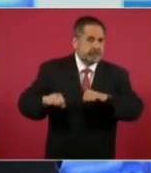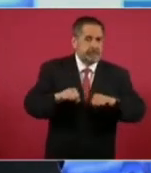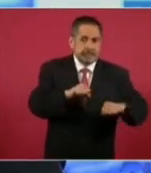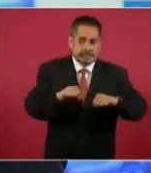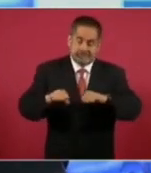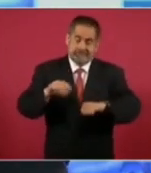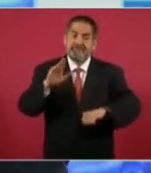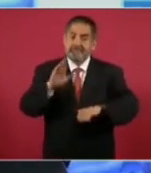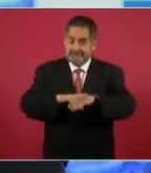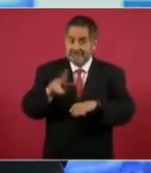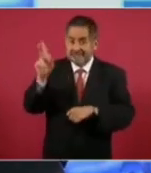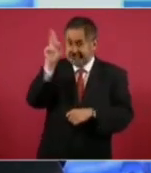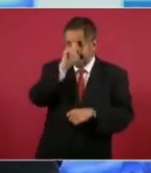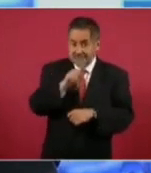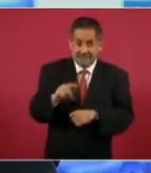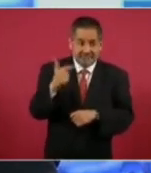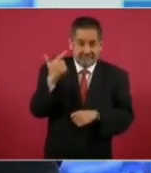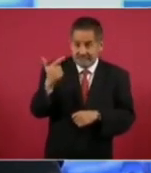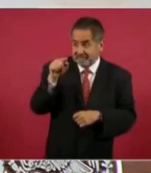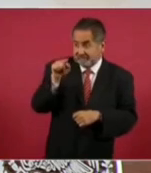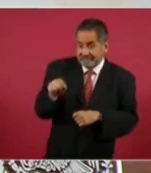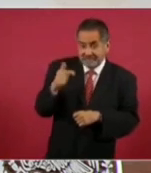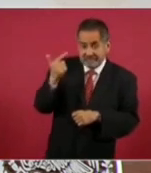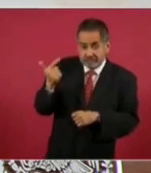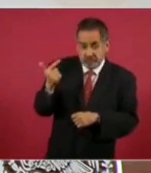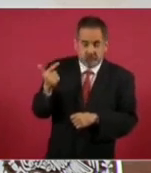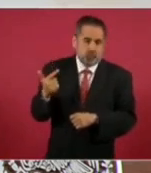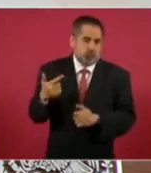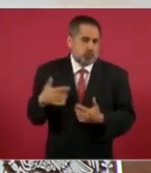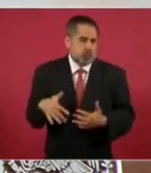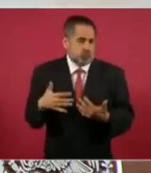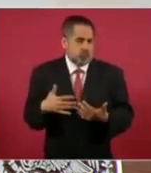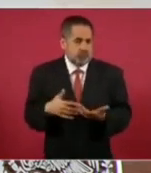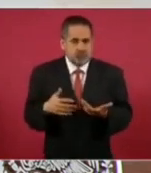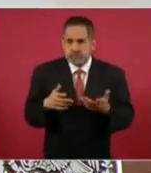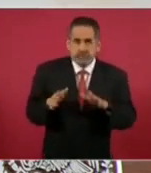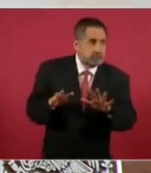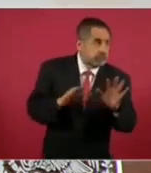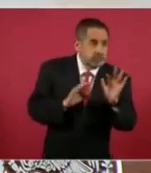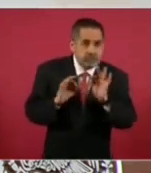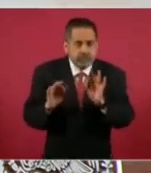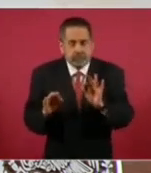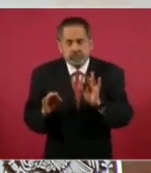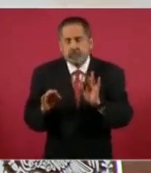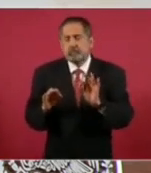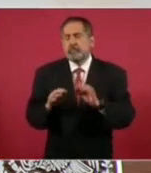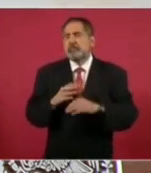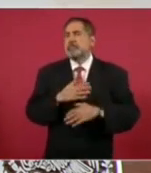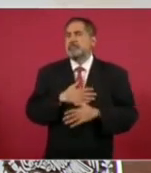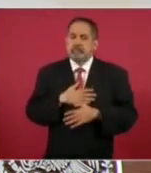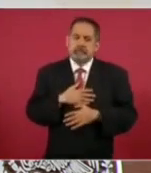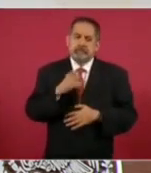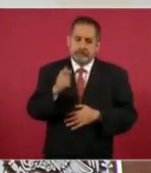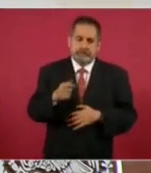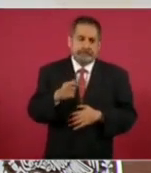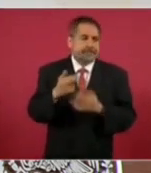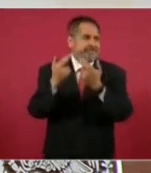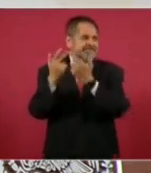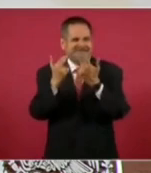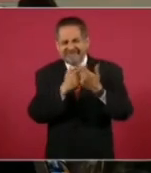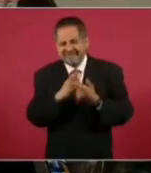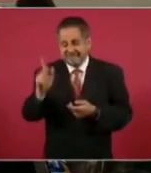alta magnitud de 7.7, el resultado de las afectaciones no